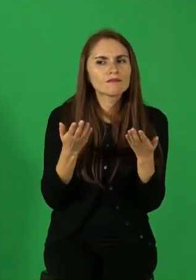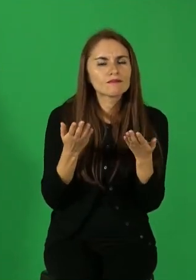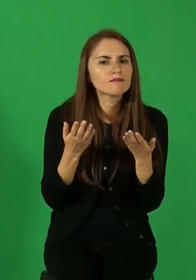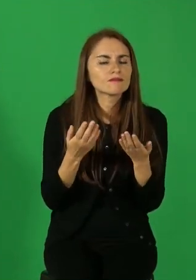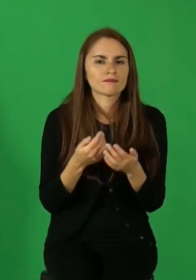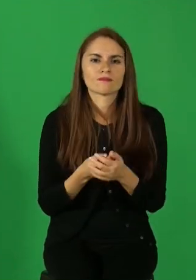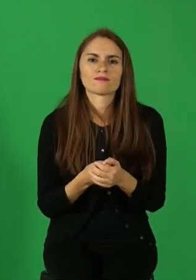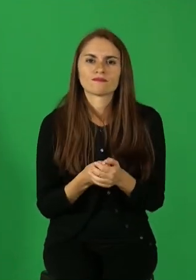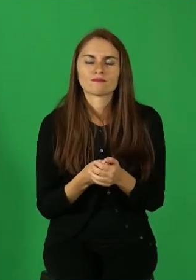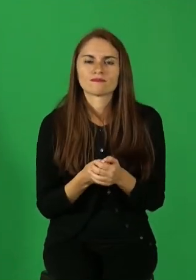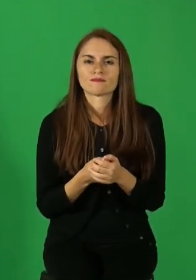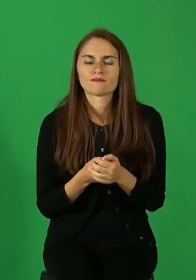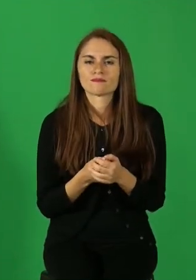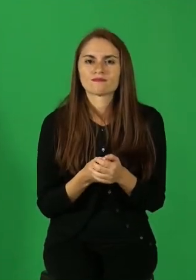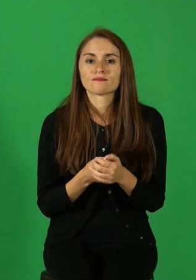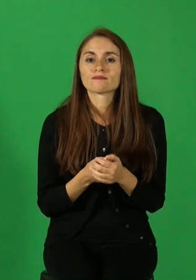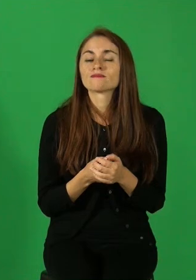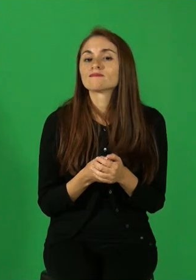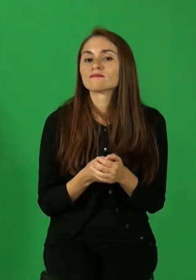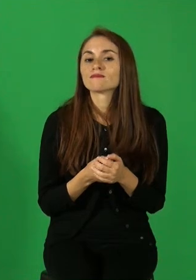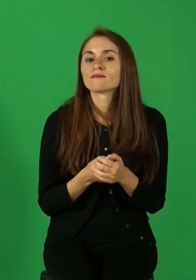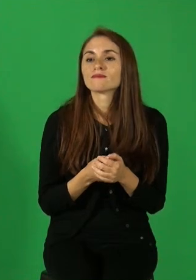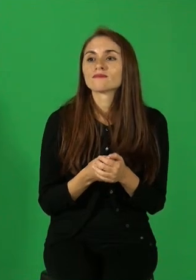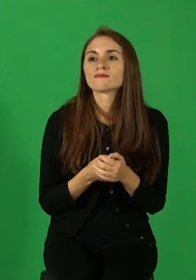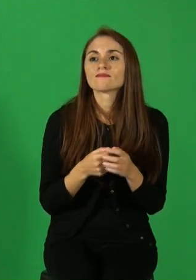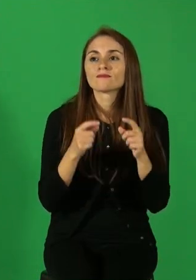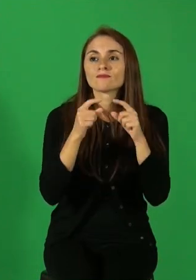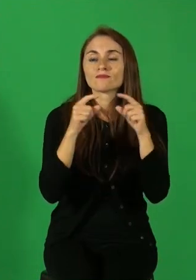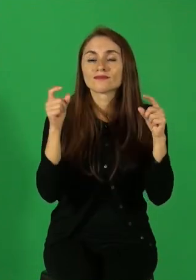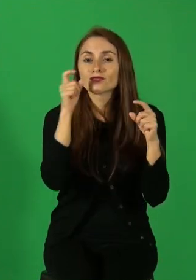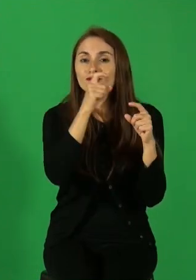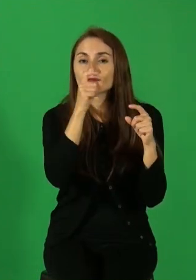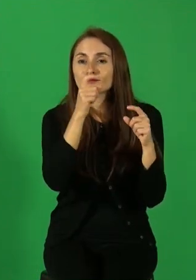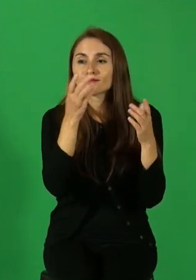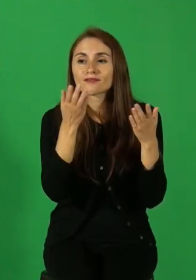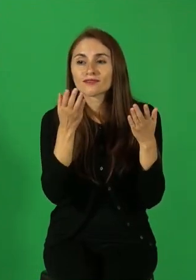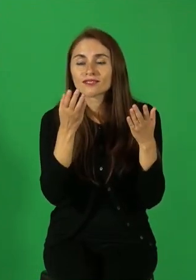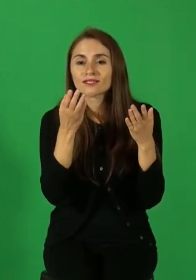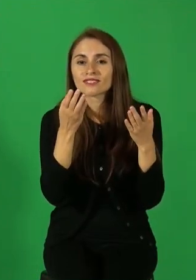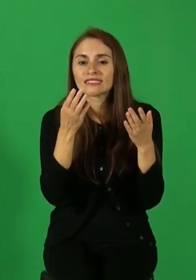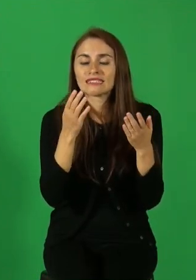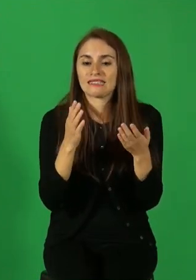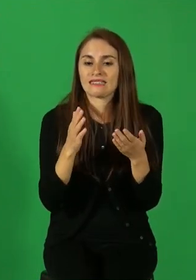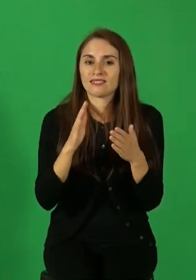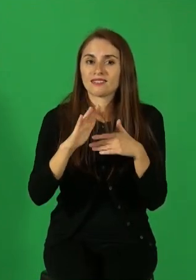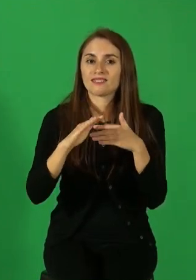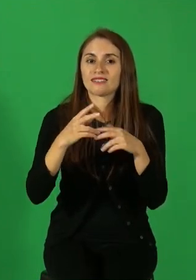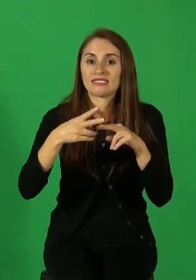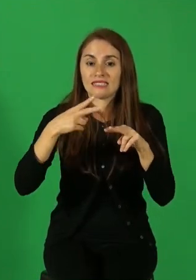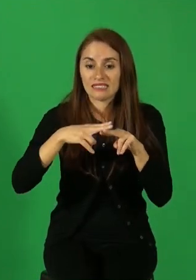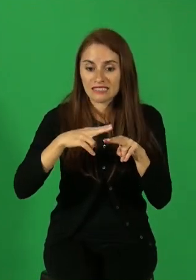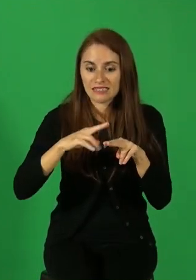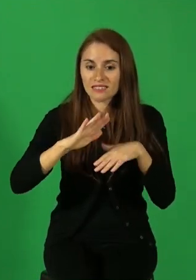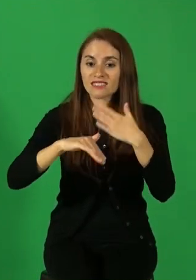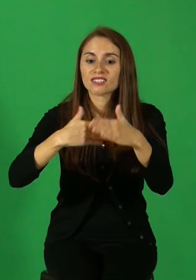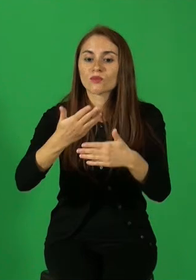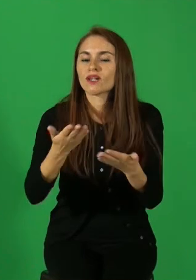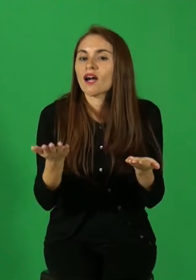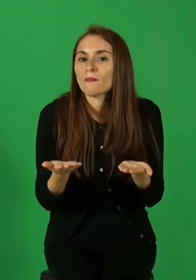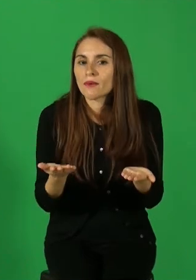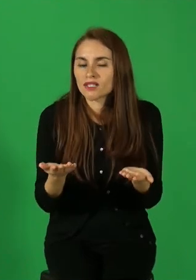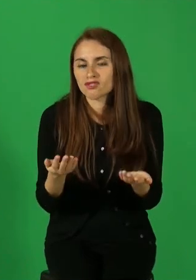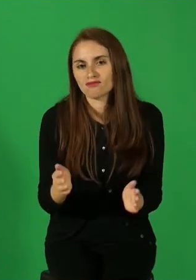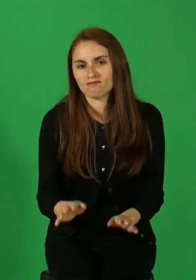Hay en la segunda oración, muy bien, consecuencia de la acción